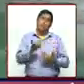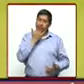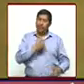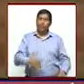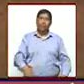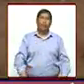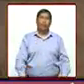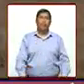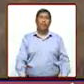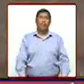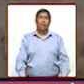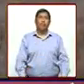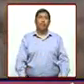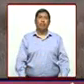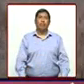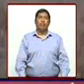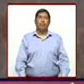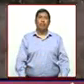forestales.